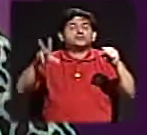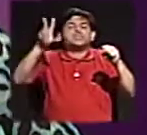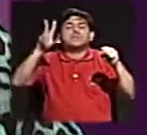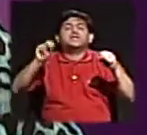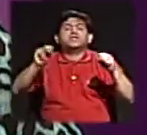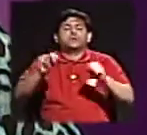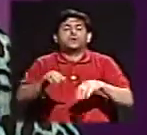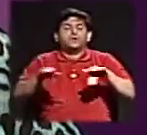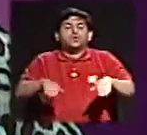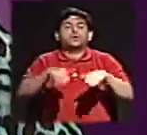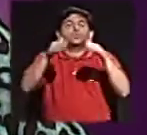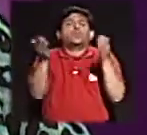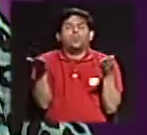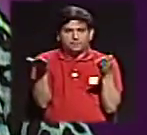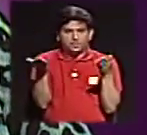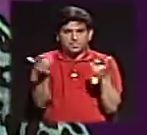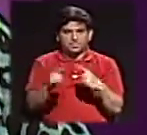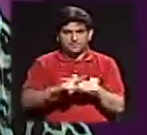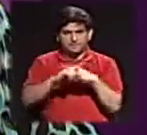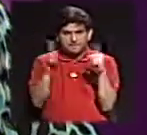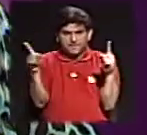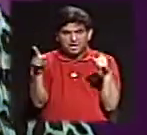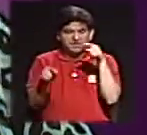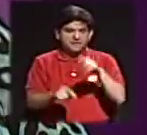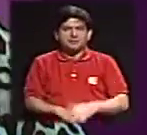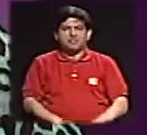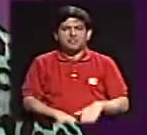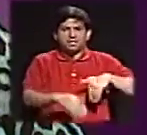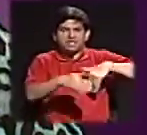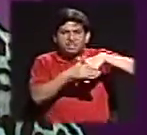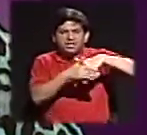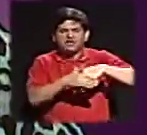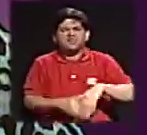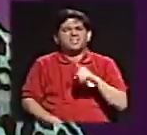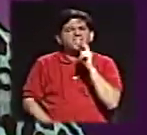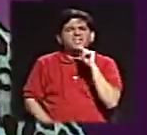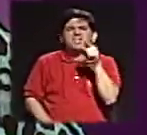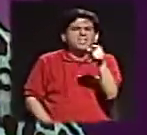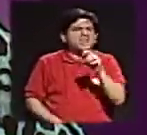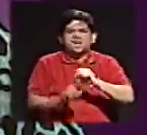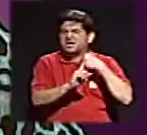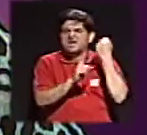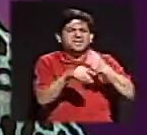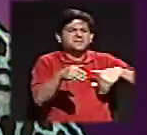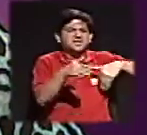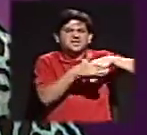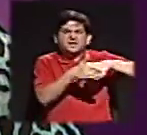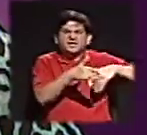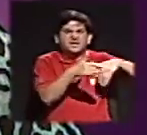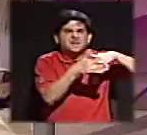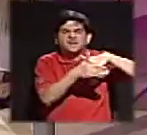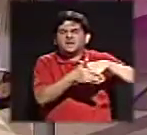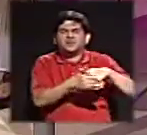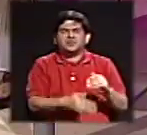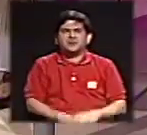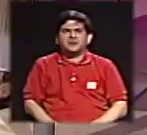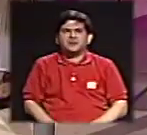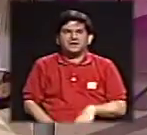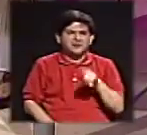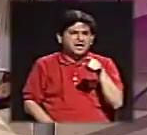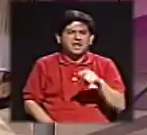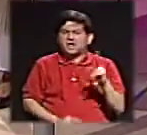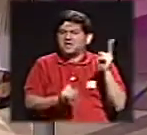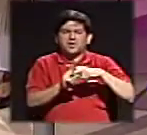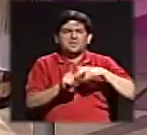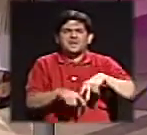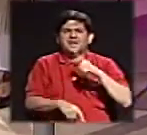no y cómo. Sin embargo, está atorada, ¿verdad? ¿Quién la tiene atorada? ¿Quién la tiene en estos momentos detenida? ¿Quién hace que no